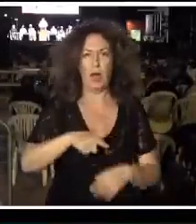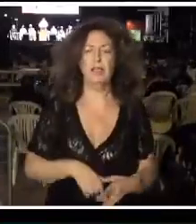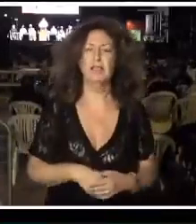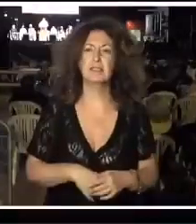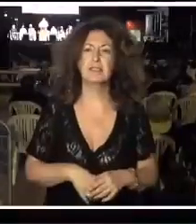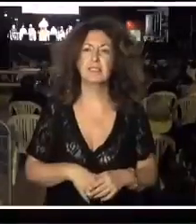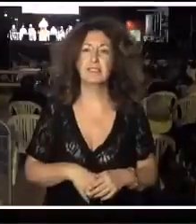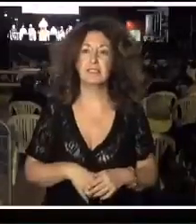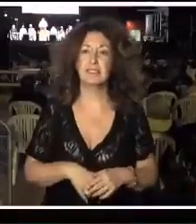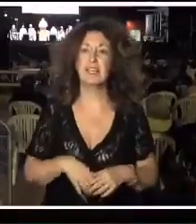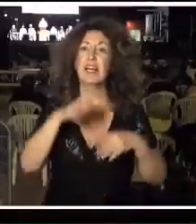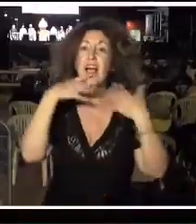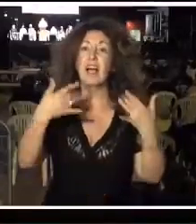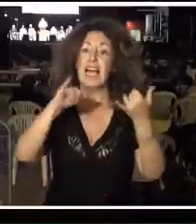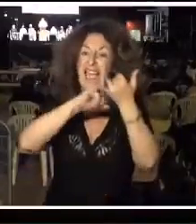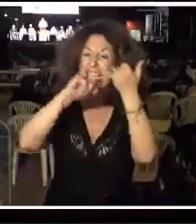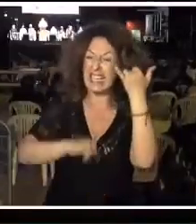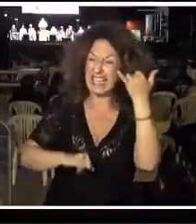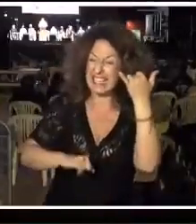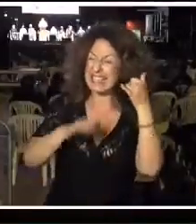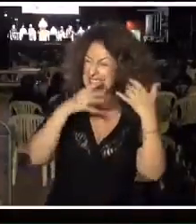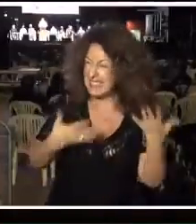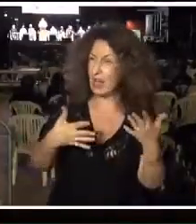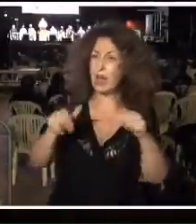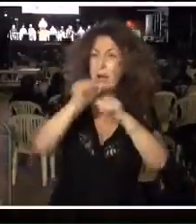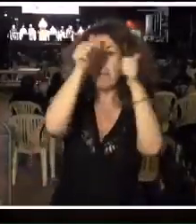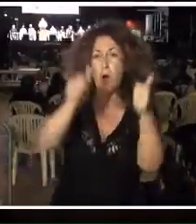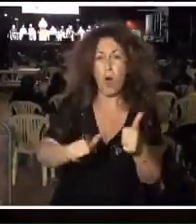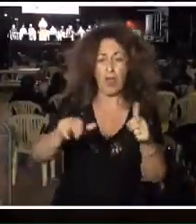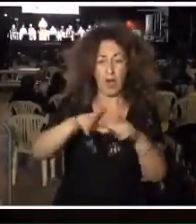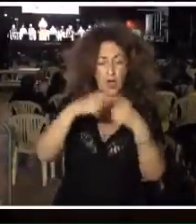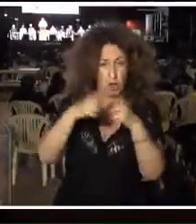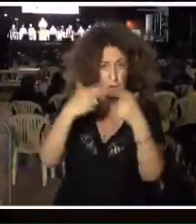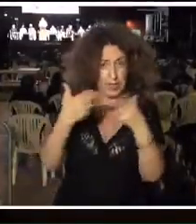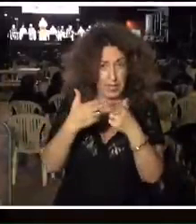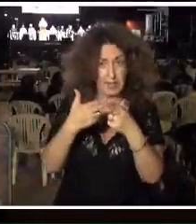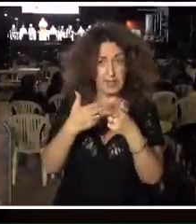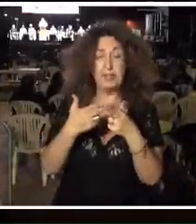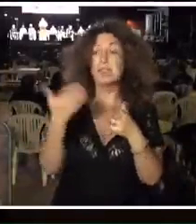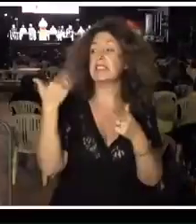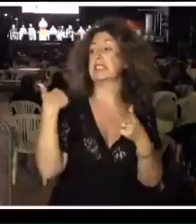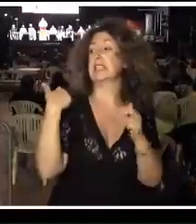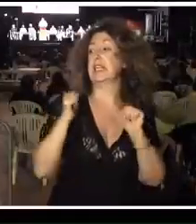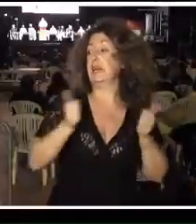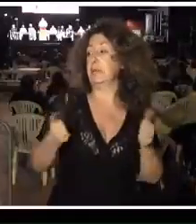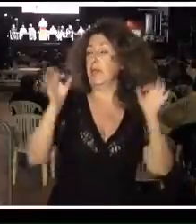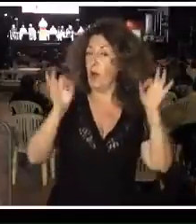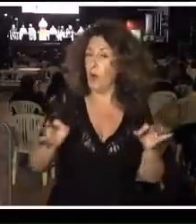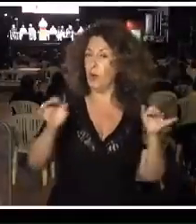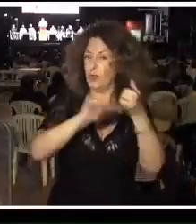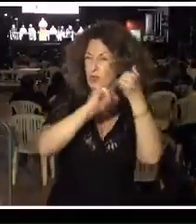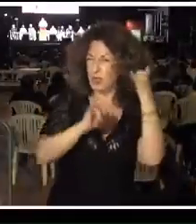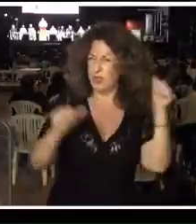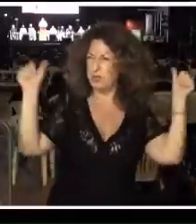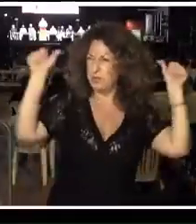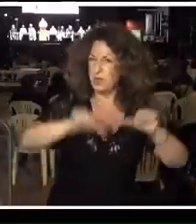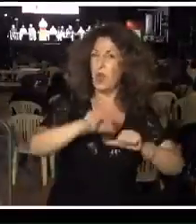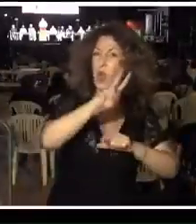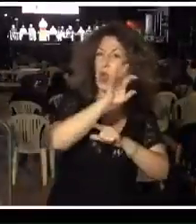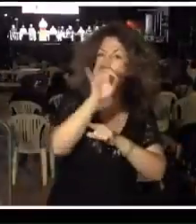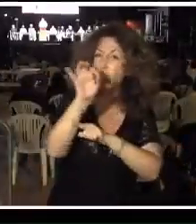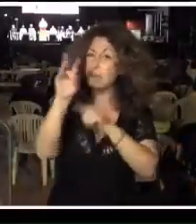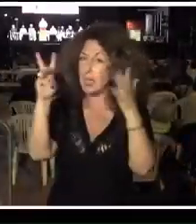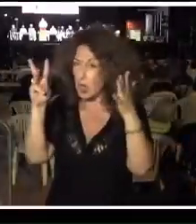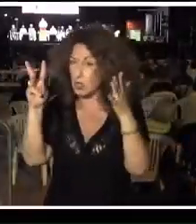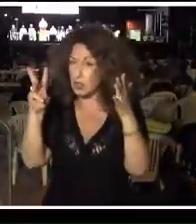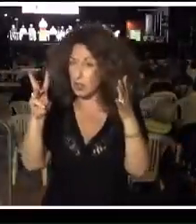La crisis de modelo social y de Estado iniciados con la debacle económica y social de 2008 sigue hoy